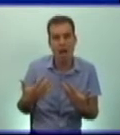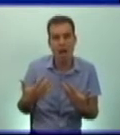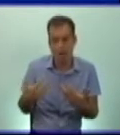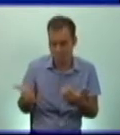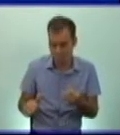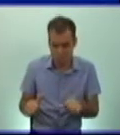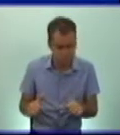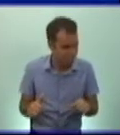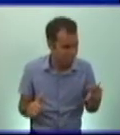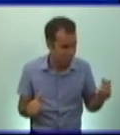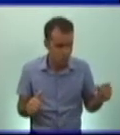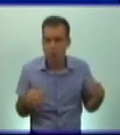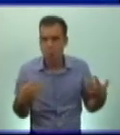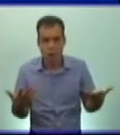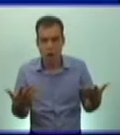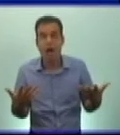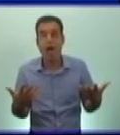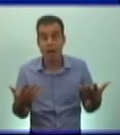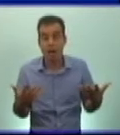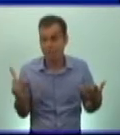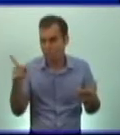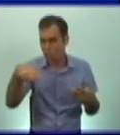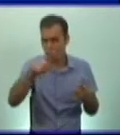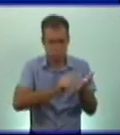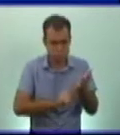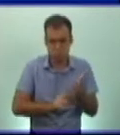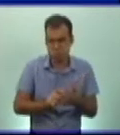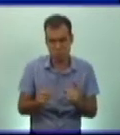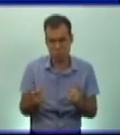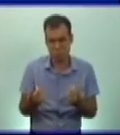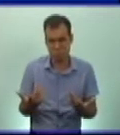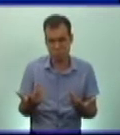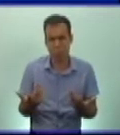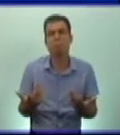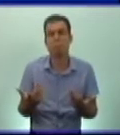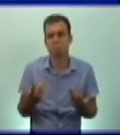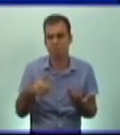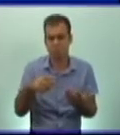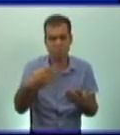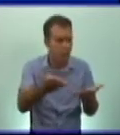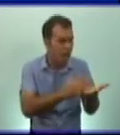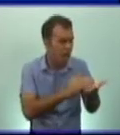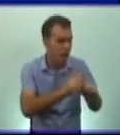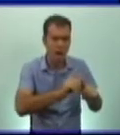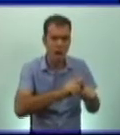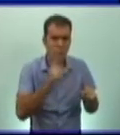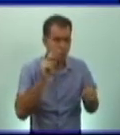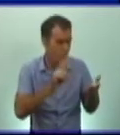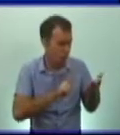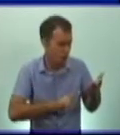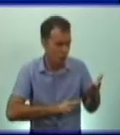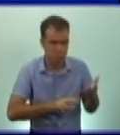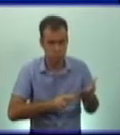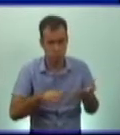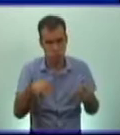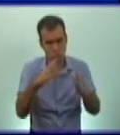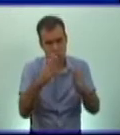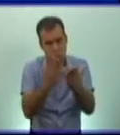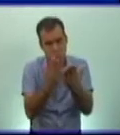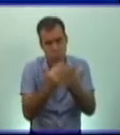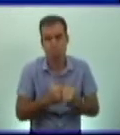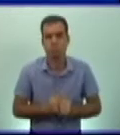que se producen. Esto no hace falta que lo copien, aparece en su libro de texto y después lo pueden analizar de forma independiente.